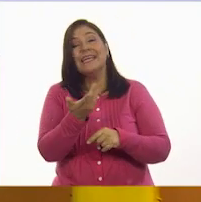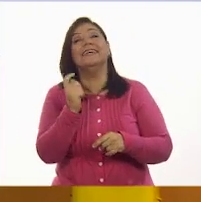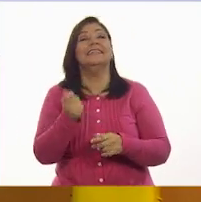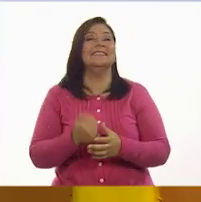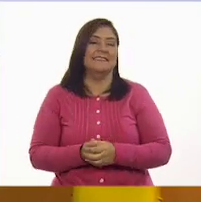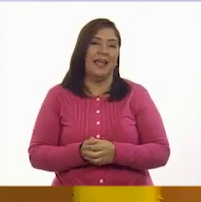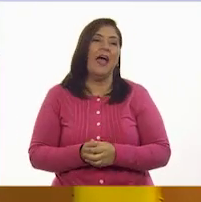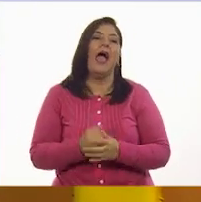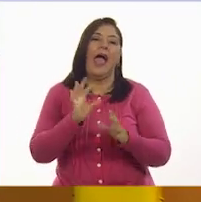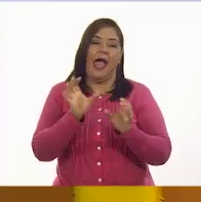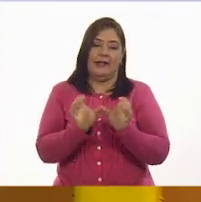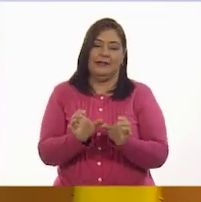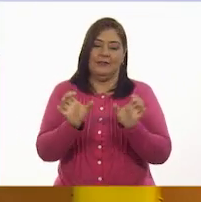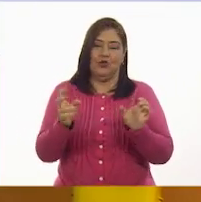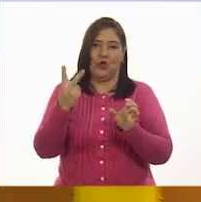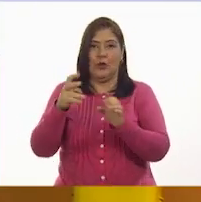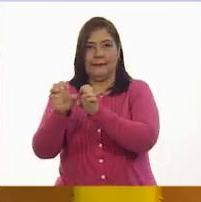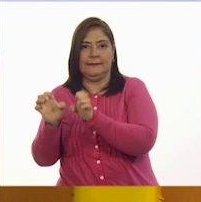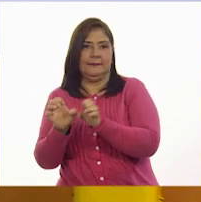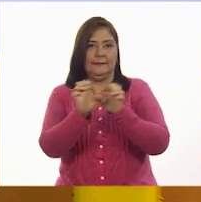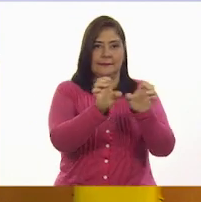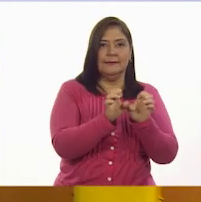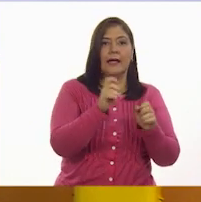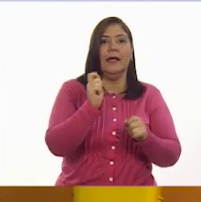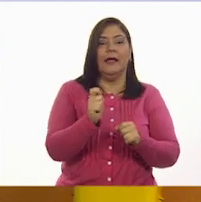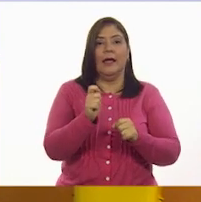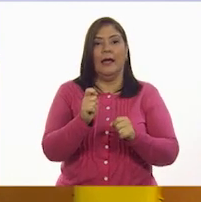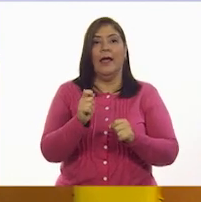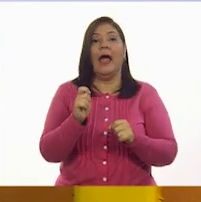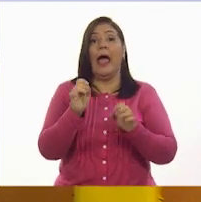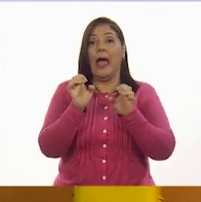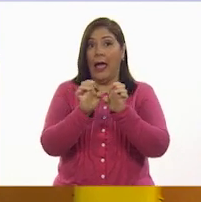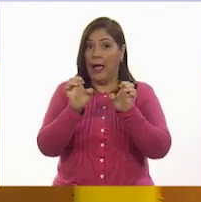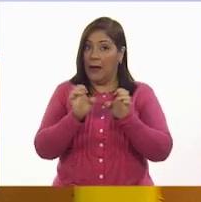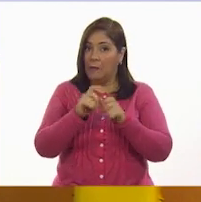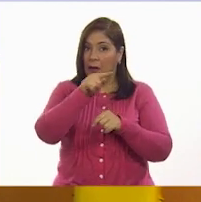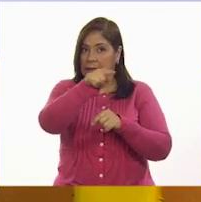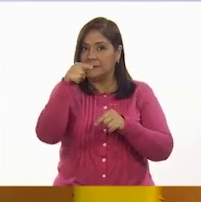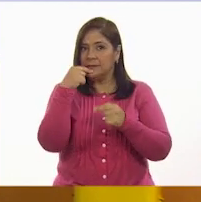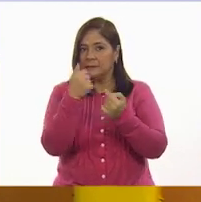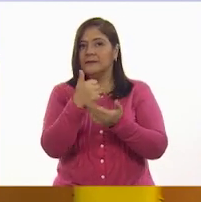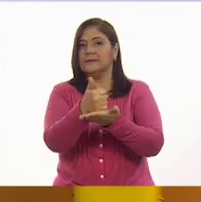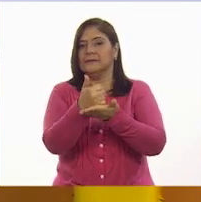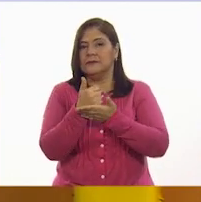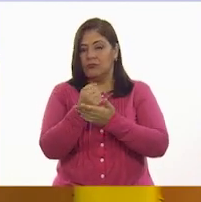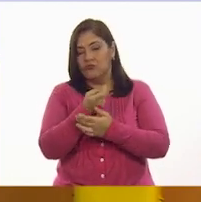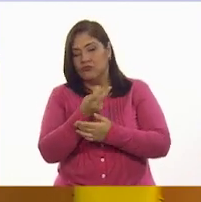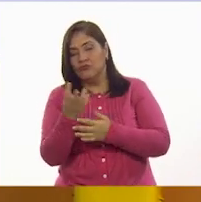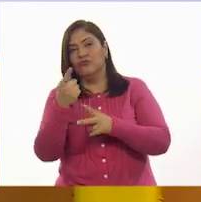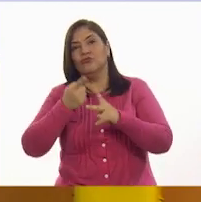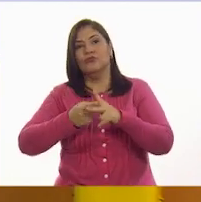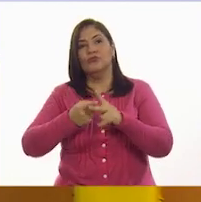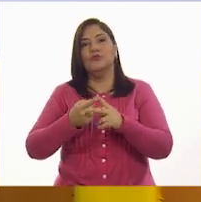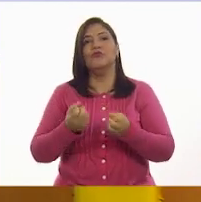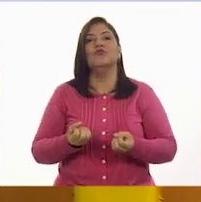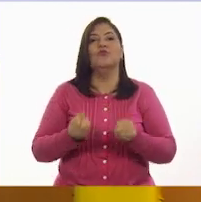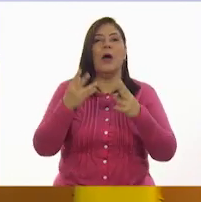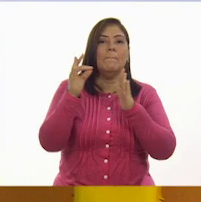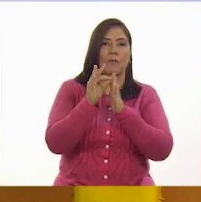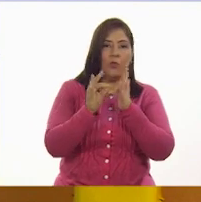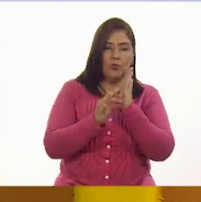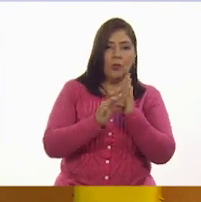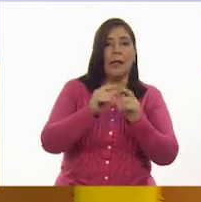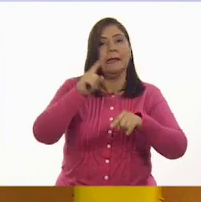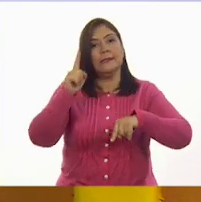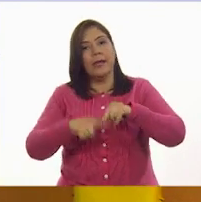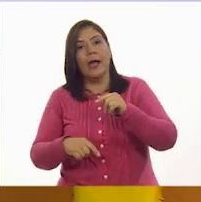tenemos nuestros equipos. Ahora sí, equipos nos van a ayudar a contar los puntos y a saber si tengo que quitar o poner.